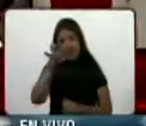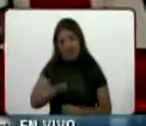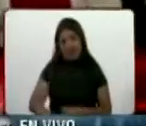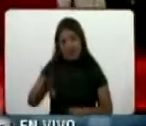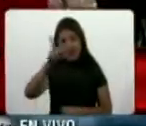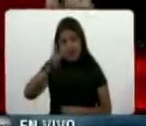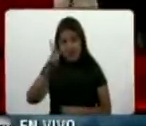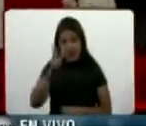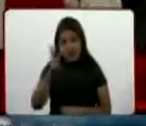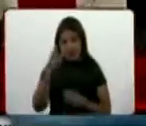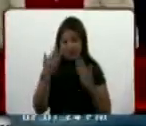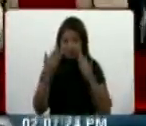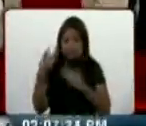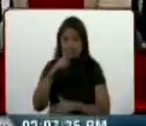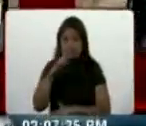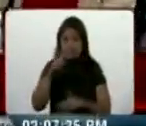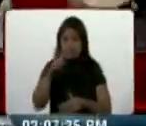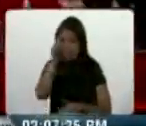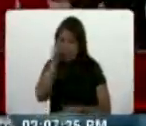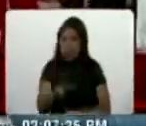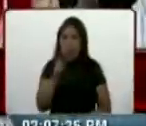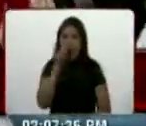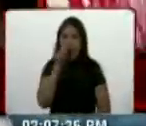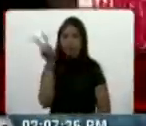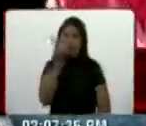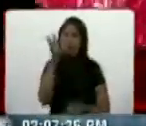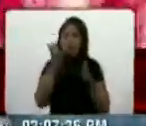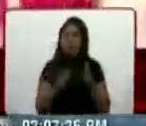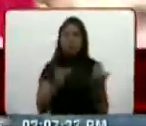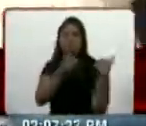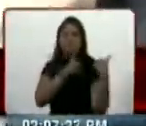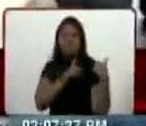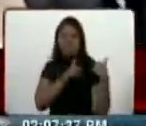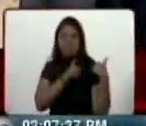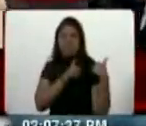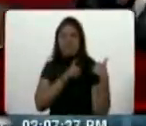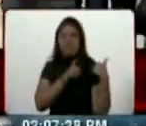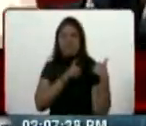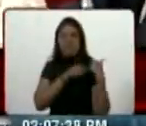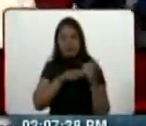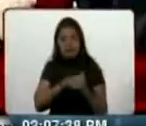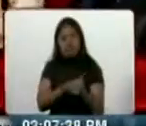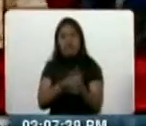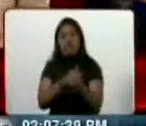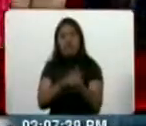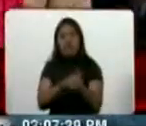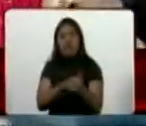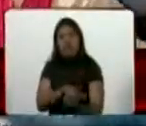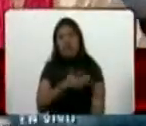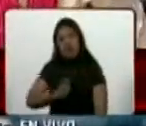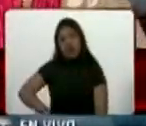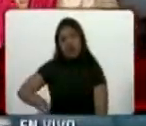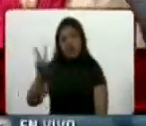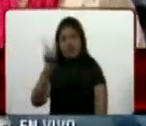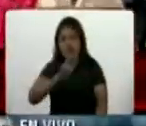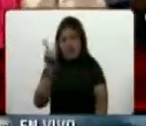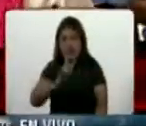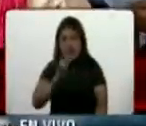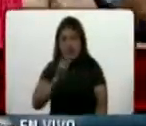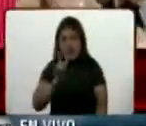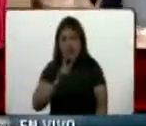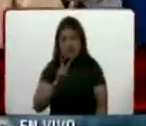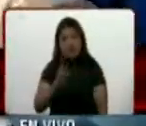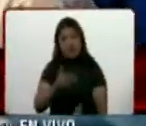Maduro, hombre venezolano, que asumió la responsabilidad de llevar adelante la presidencia de la República de manera